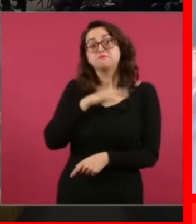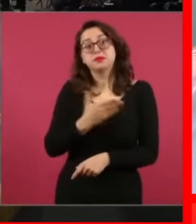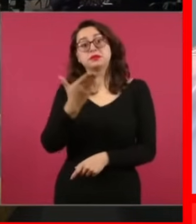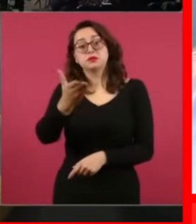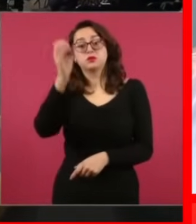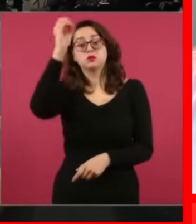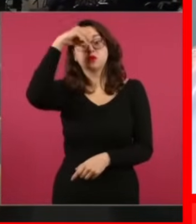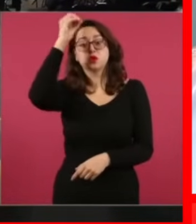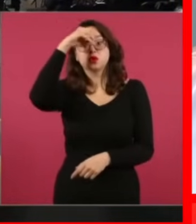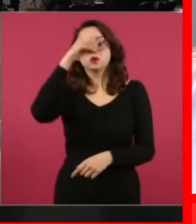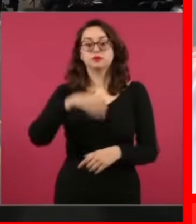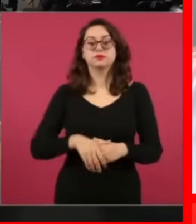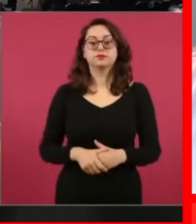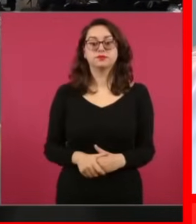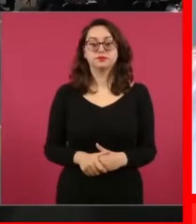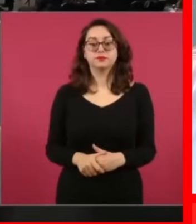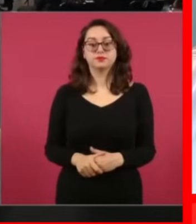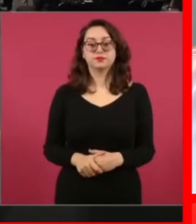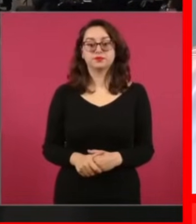que